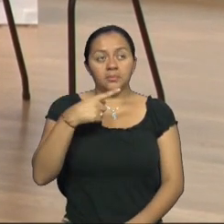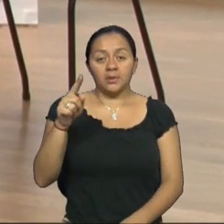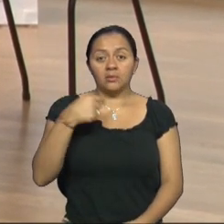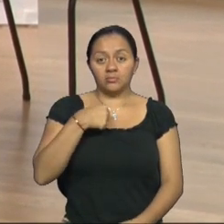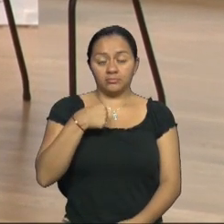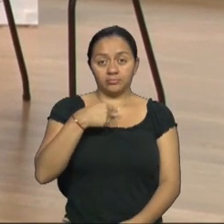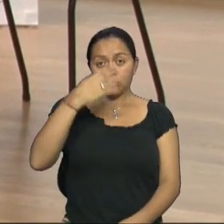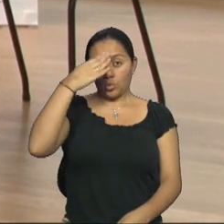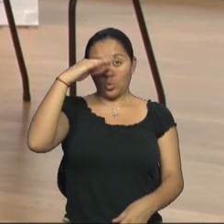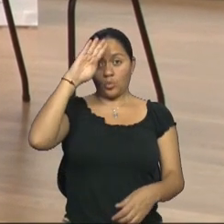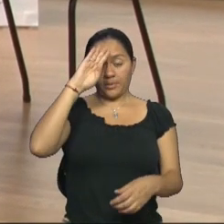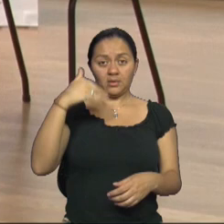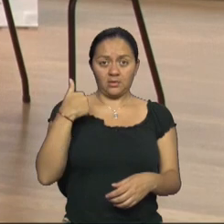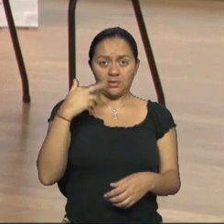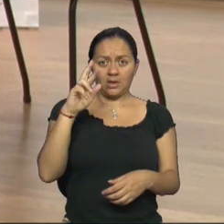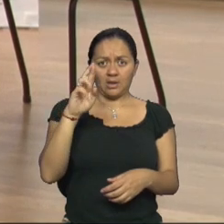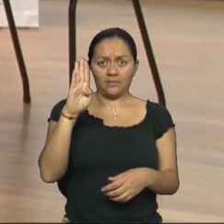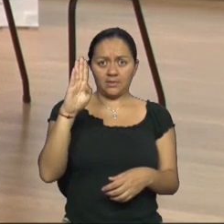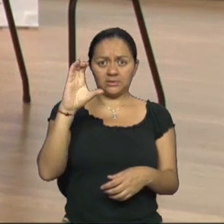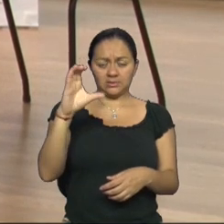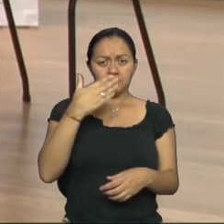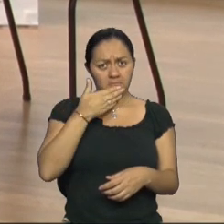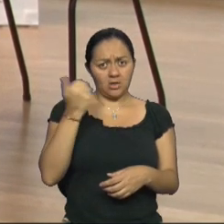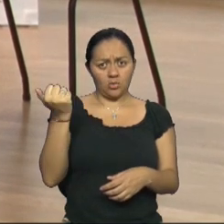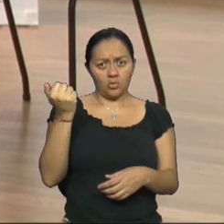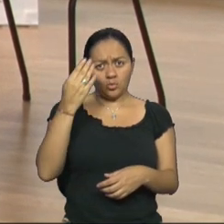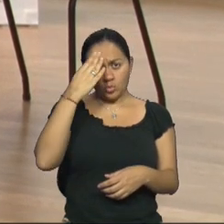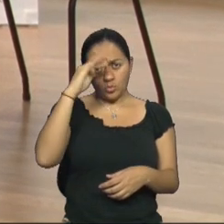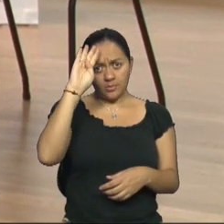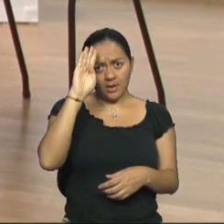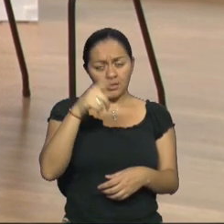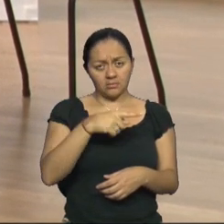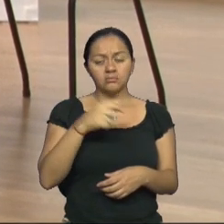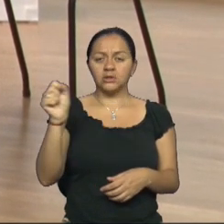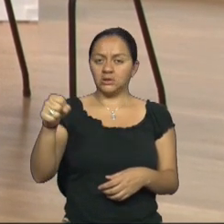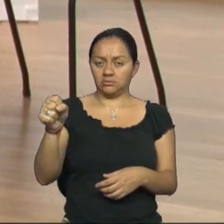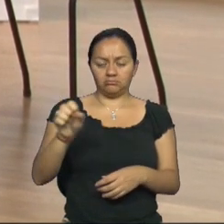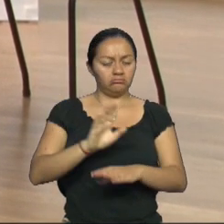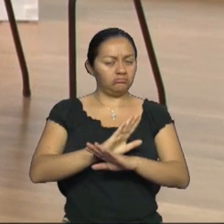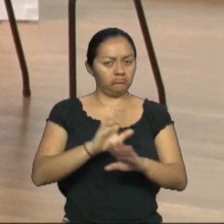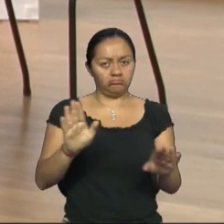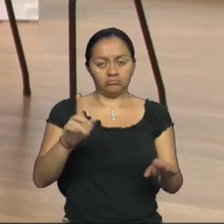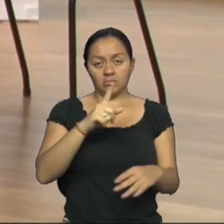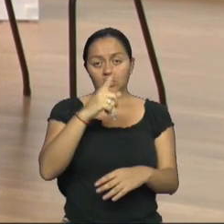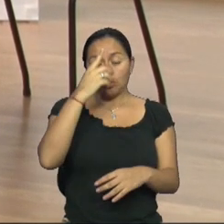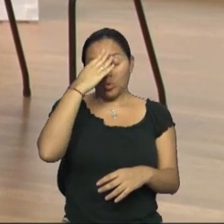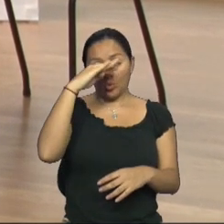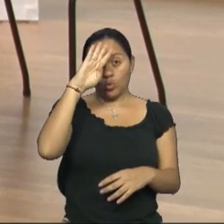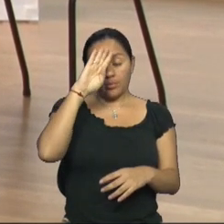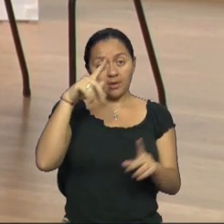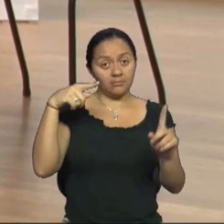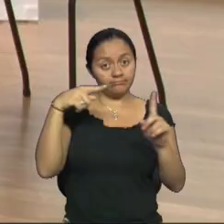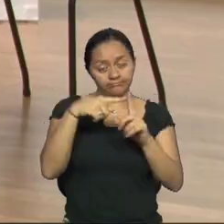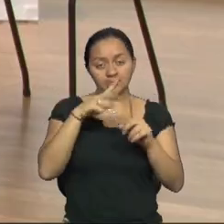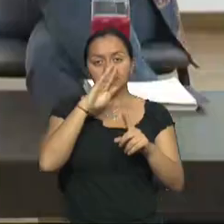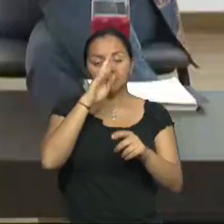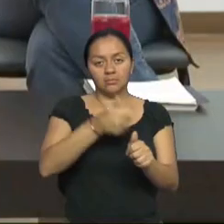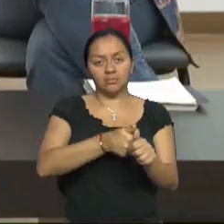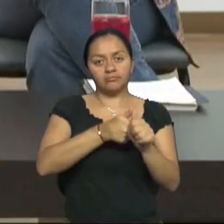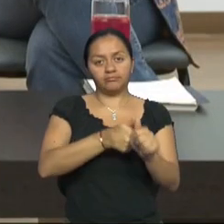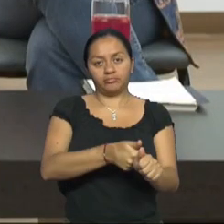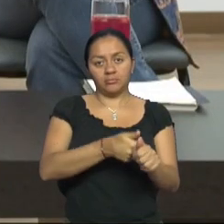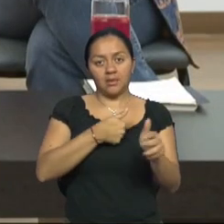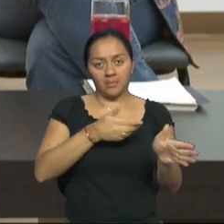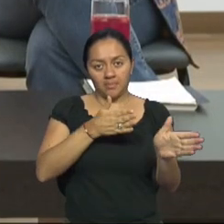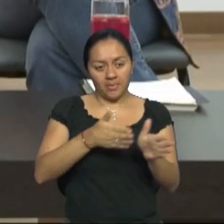una práctica el RBC mucho más asentado, aterrizado, ¿o no? Sí, es que tenemos, yo estoy acompañando un programa en Cuba, lo